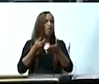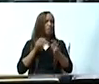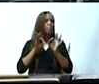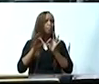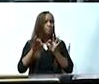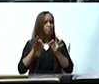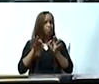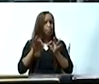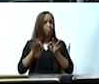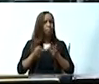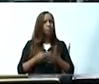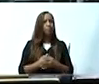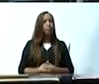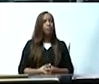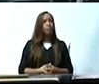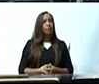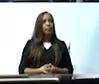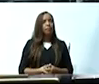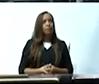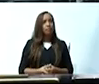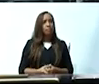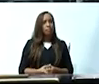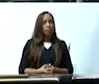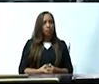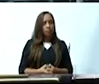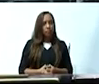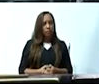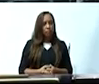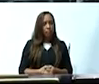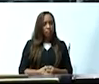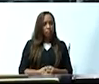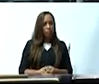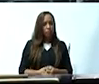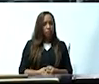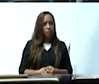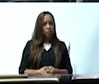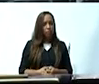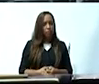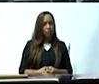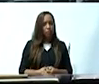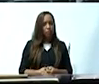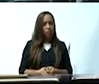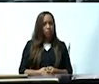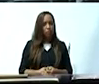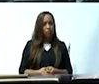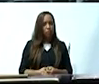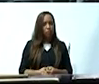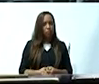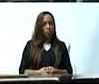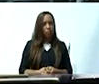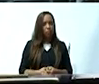Estamos claros en que el derecho a disentir dentro de la democracia